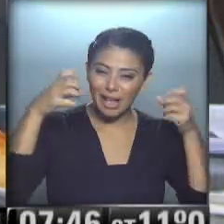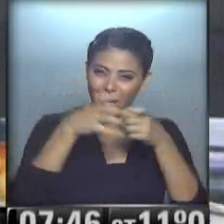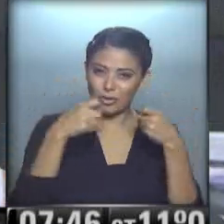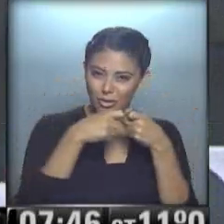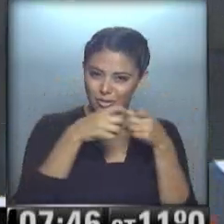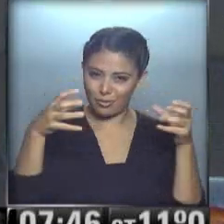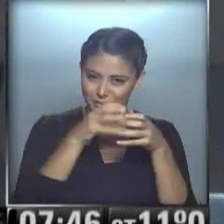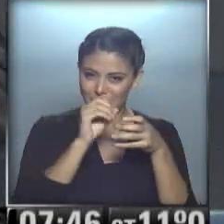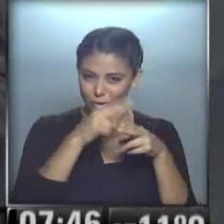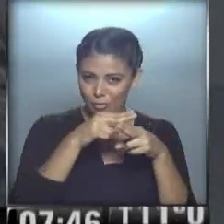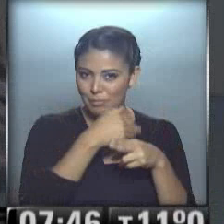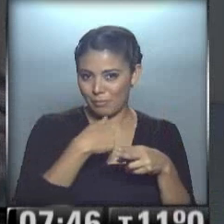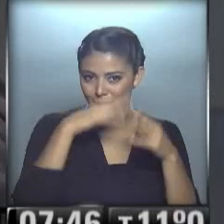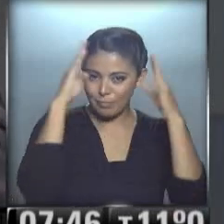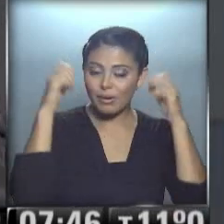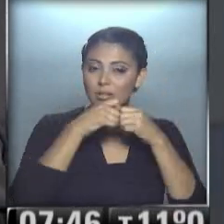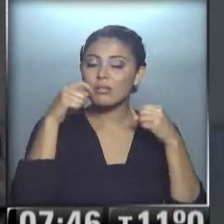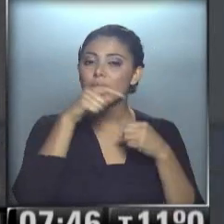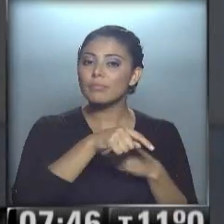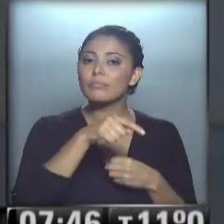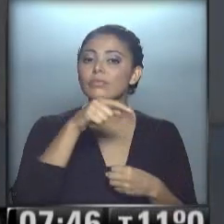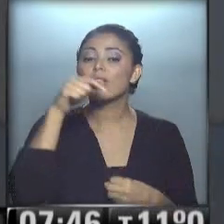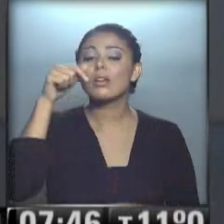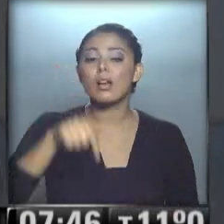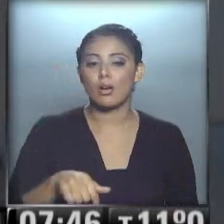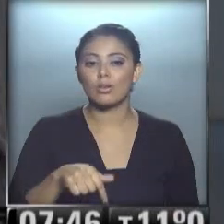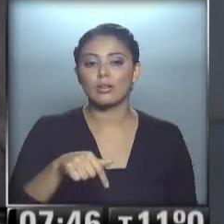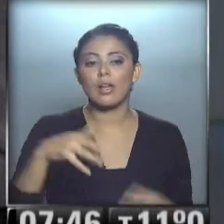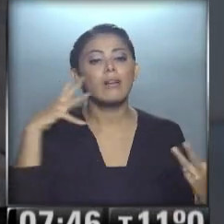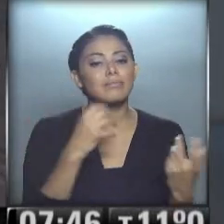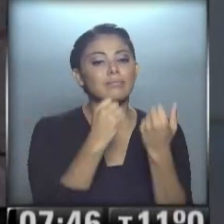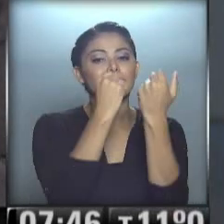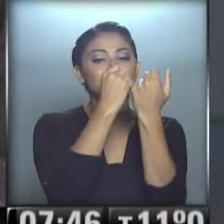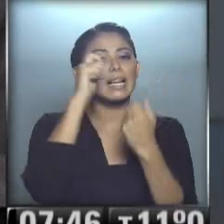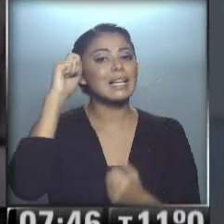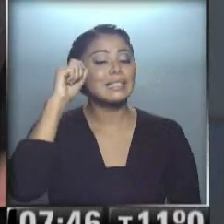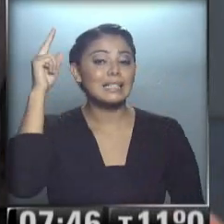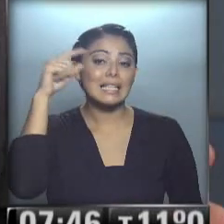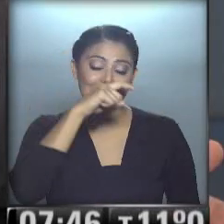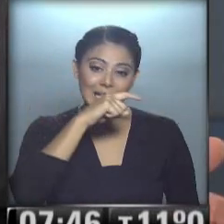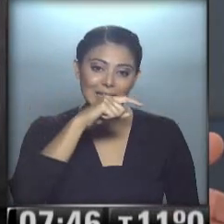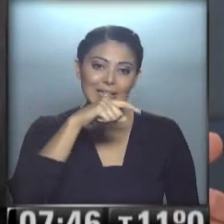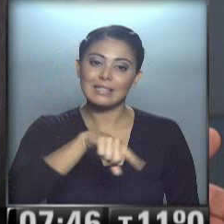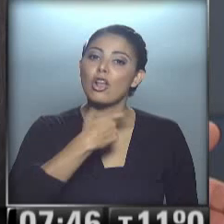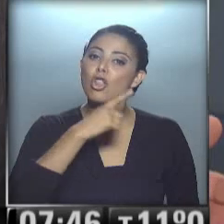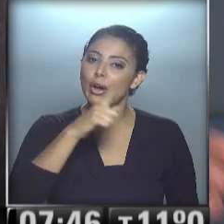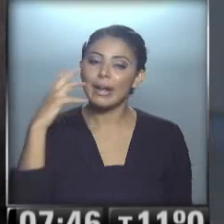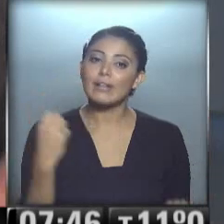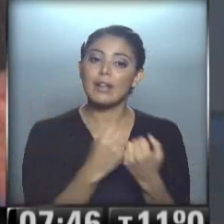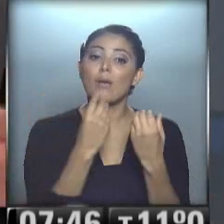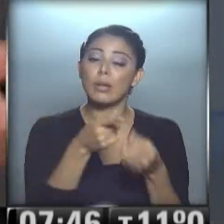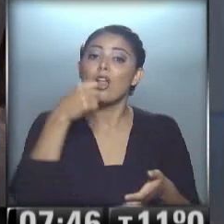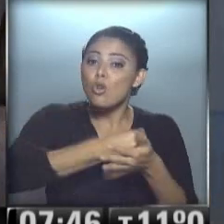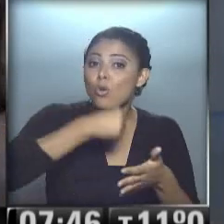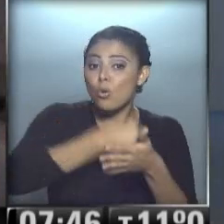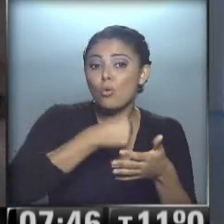Plaza de Mayo. Está ingresando en su cumpleaños número 37, claro, un cumpleaños que no quisieran tener porque es una lucha